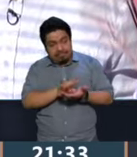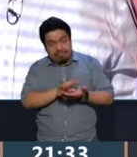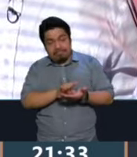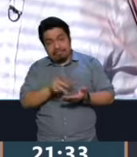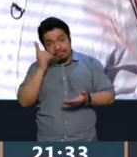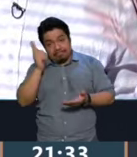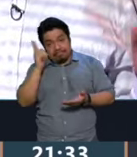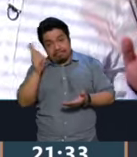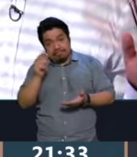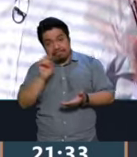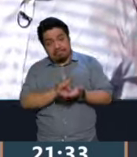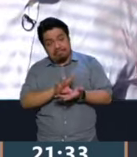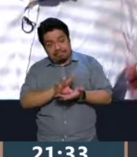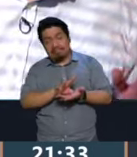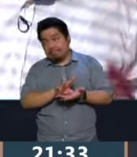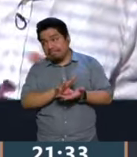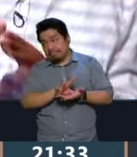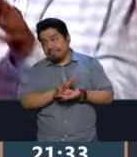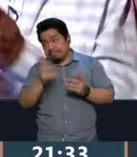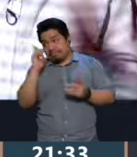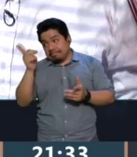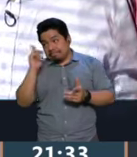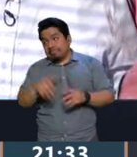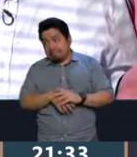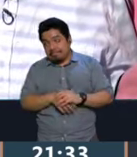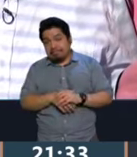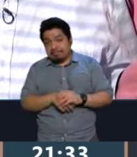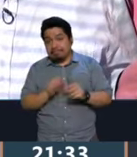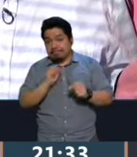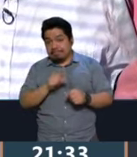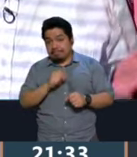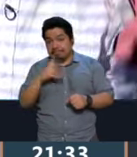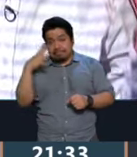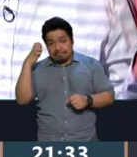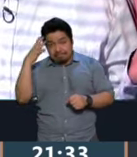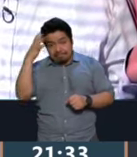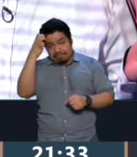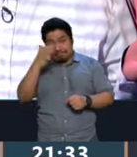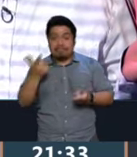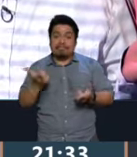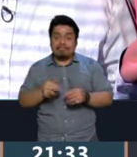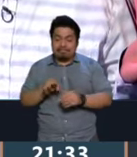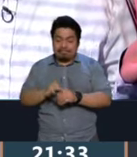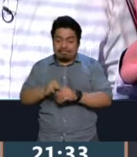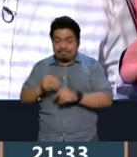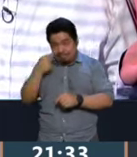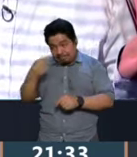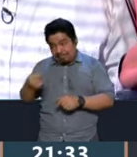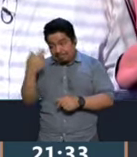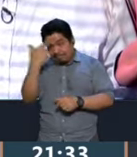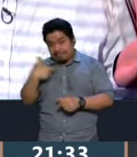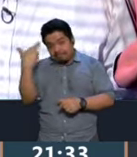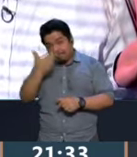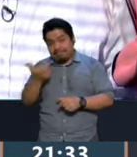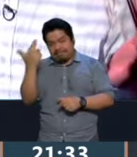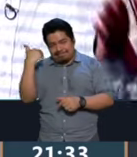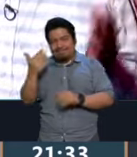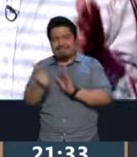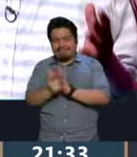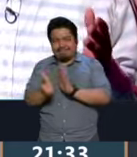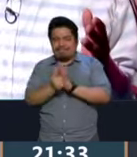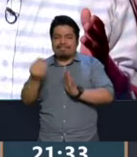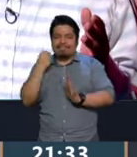historia. Esperamos eso. Y también el mismo Santiago Taboada, ¿no? Revisemos sus votos cuando ya fue legislador.